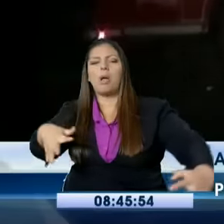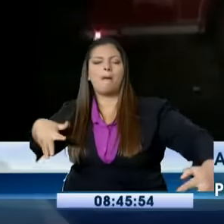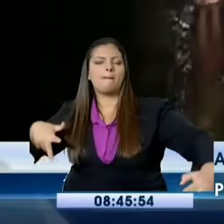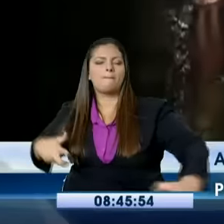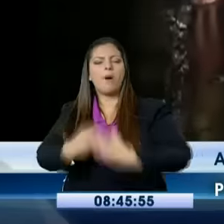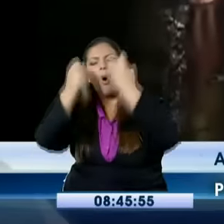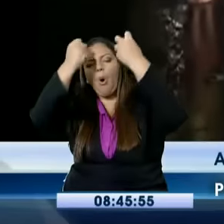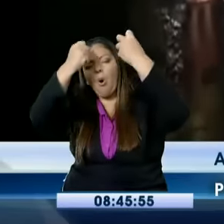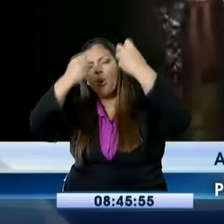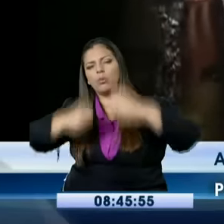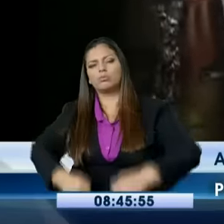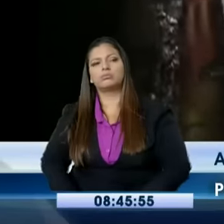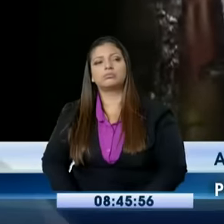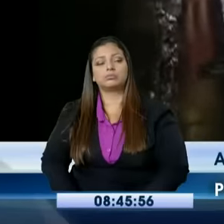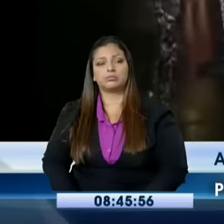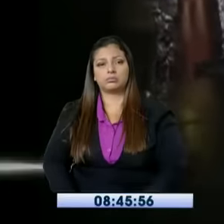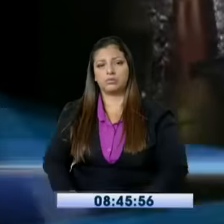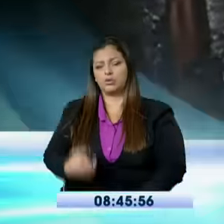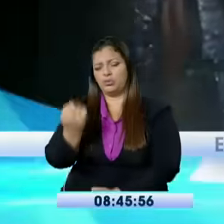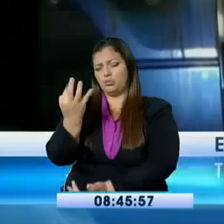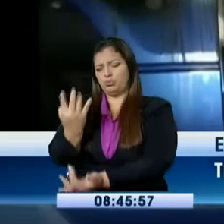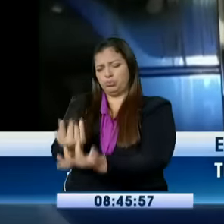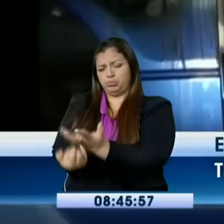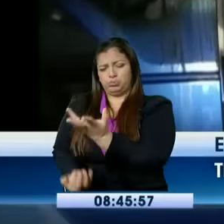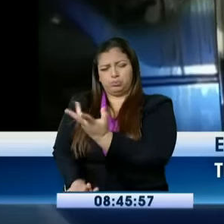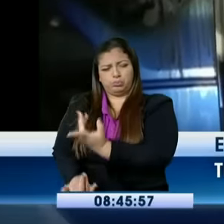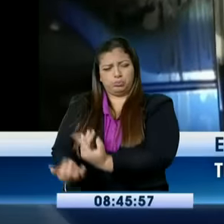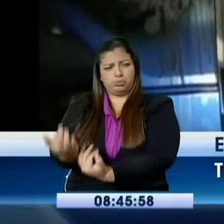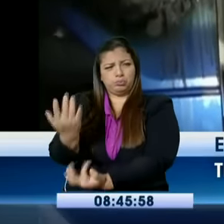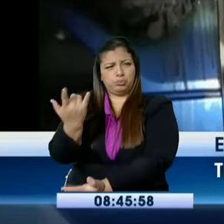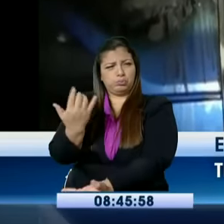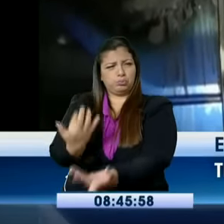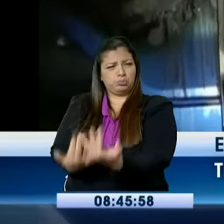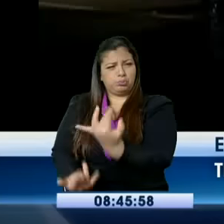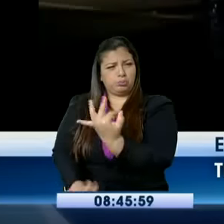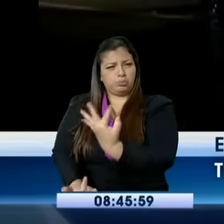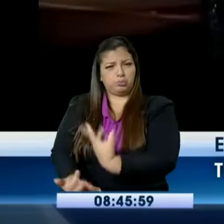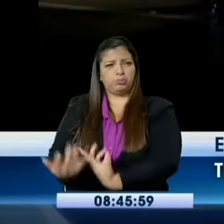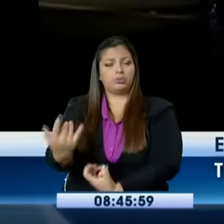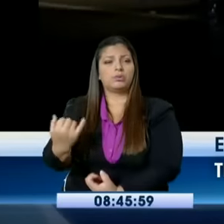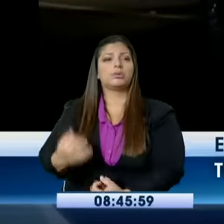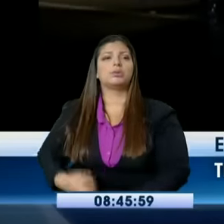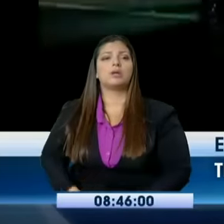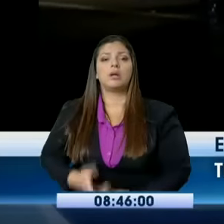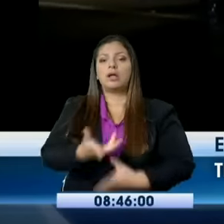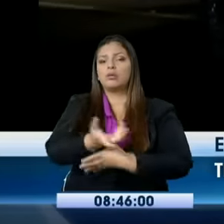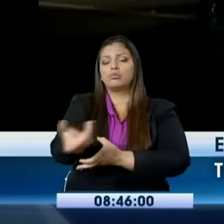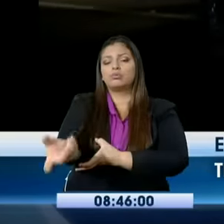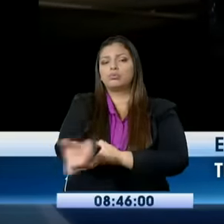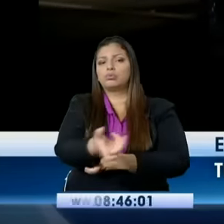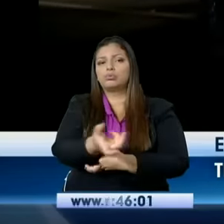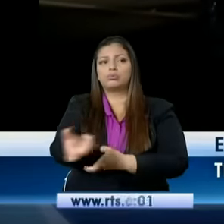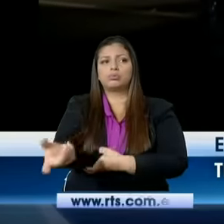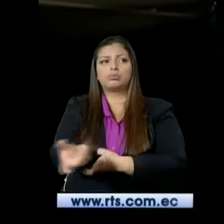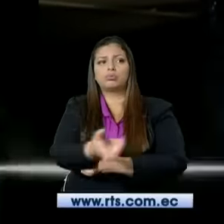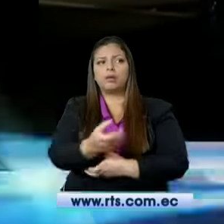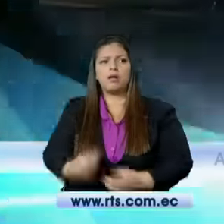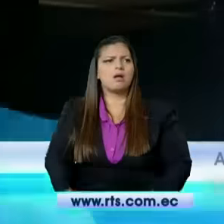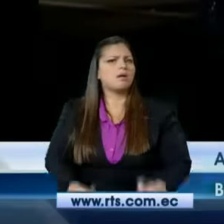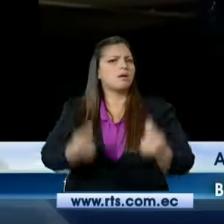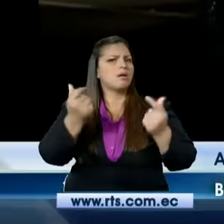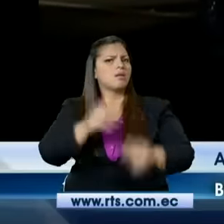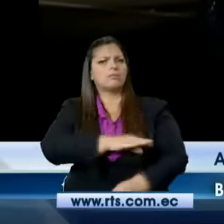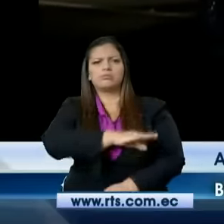personal del cuerpo de bomberos a controlar el flagelo que se inició en los vehículos accidentados. Avanzamos al lugar una unidad de